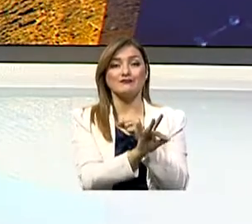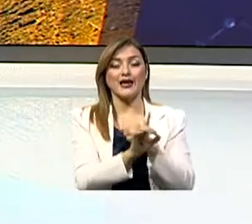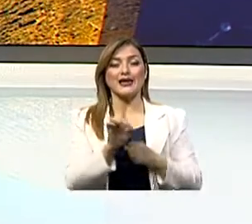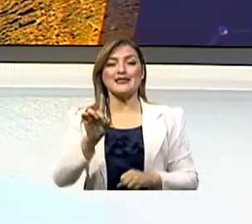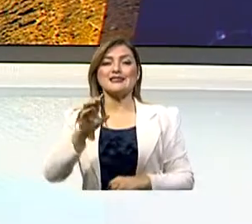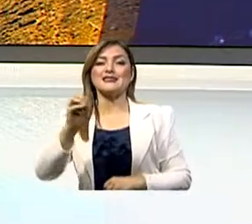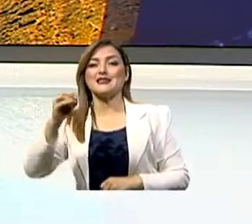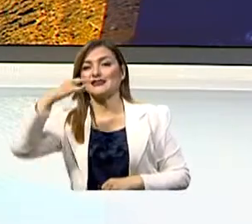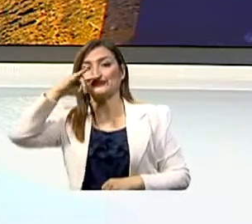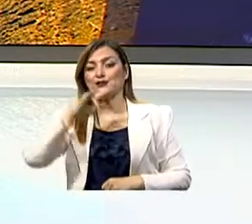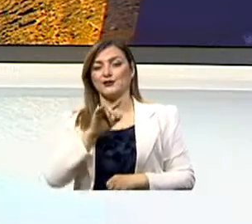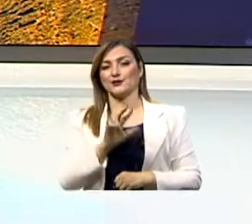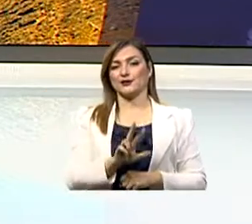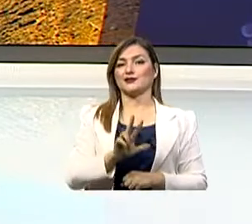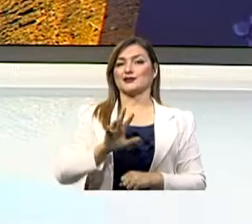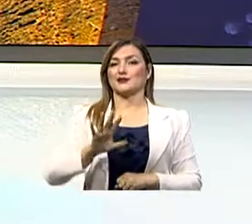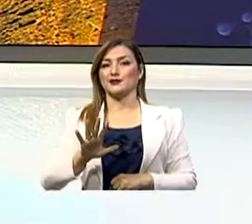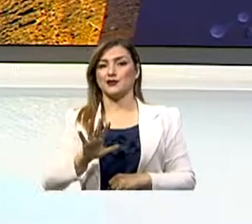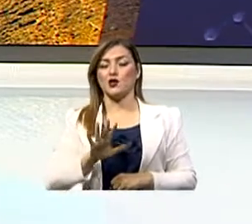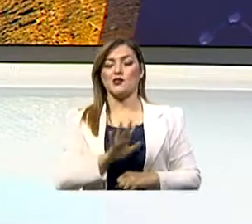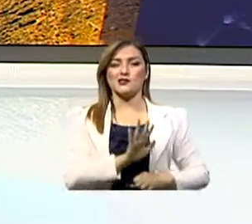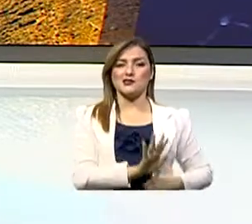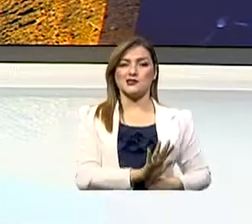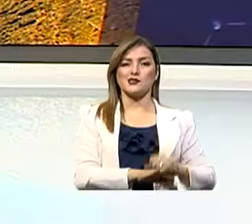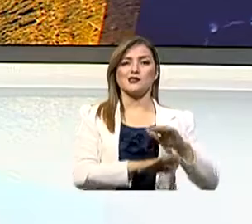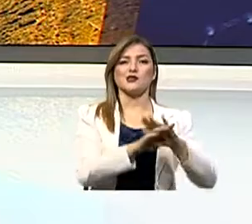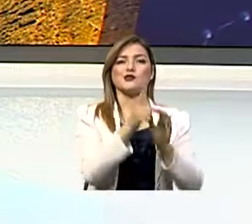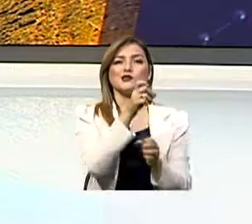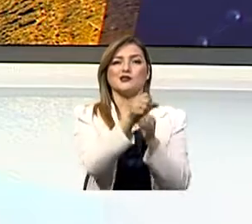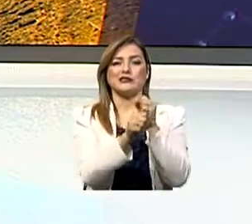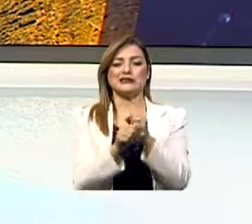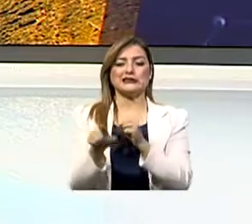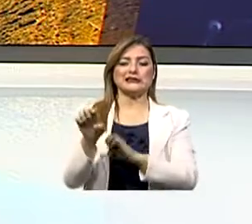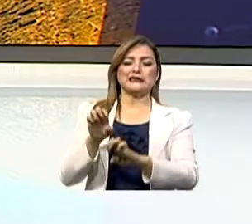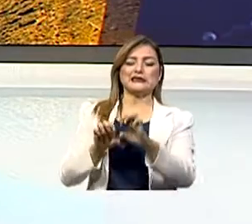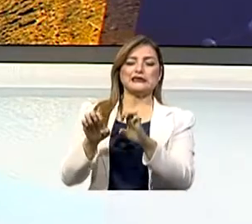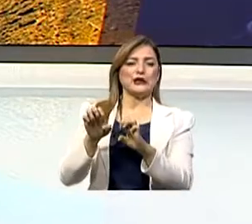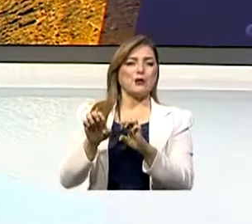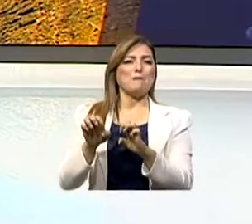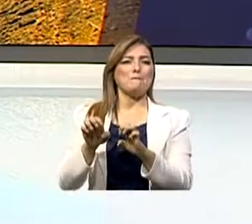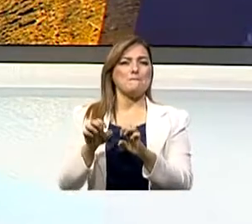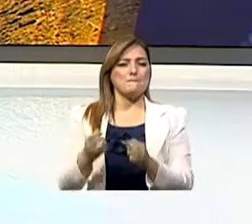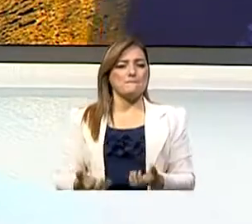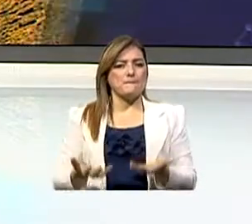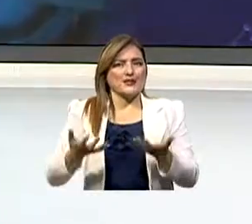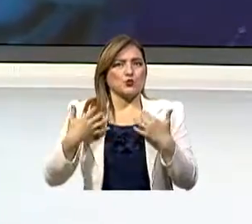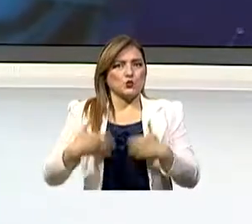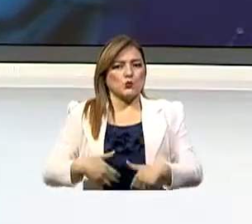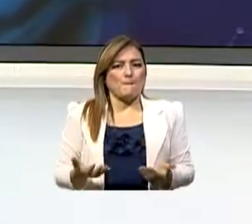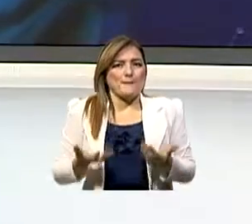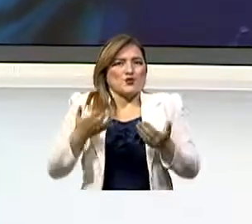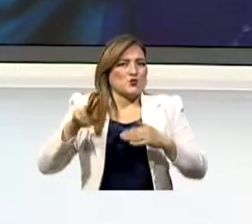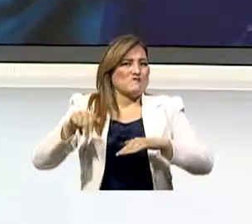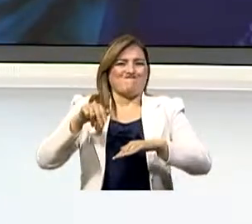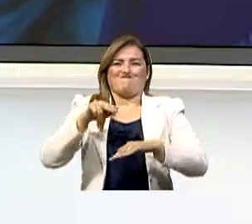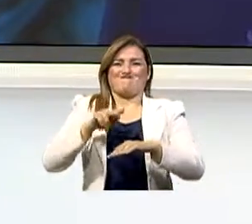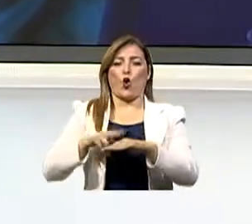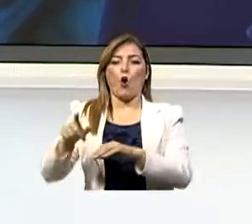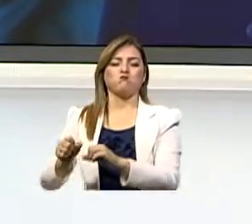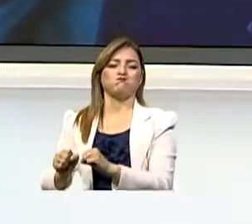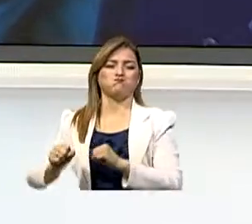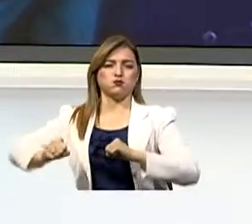entre 5 a 11 años ya nosotros los podemos catalogar como con sobrepeso u obesidad cuáles son las